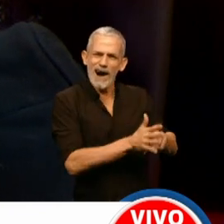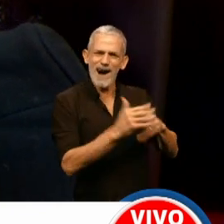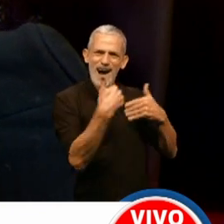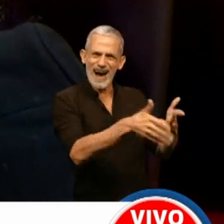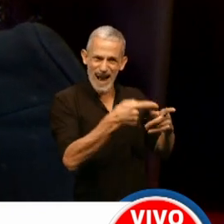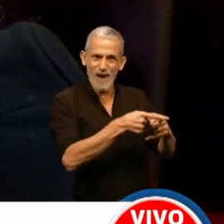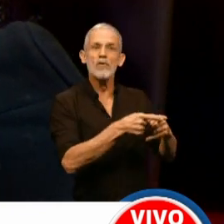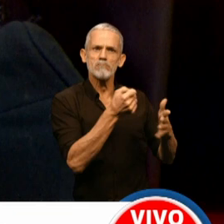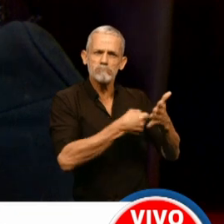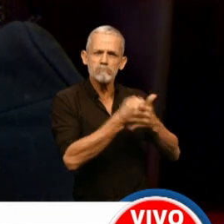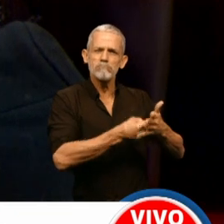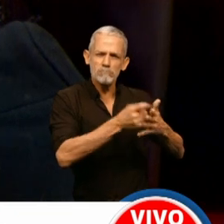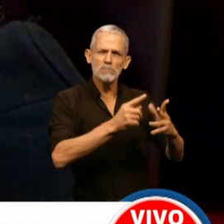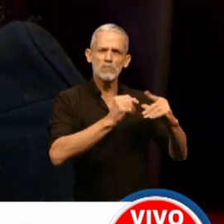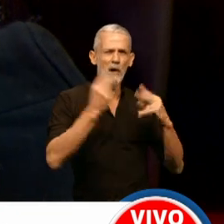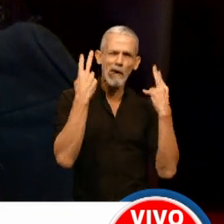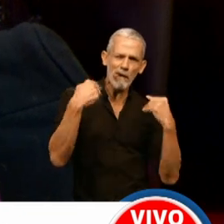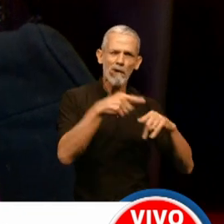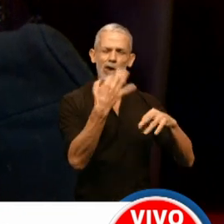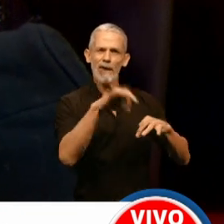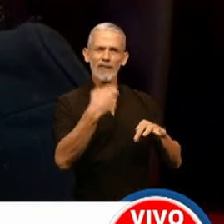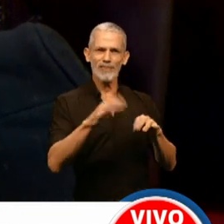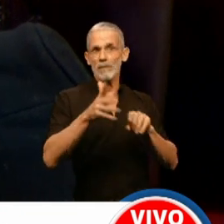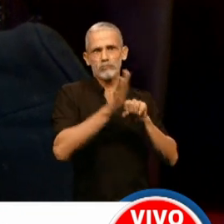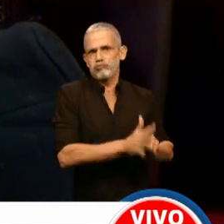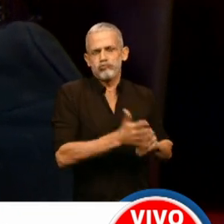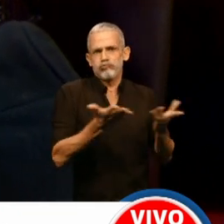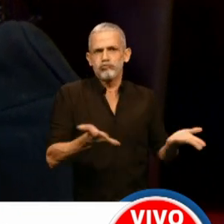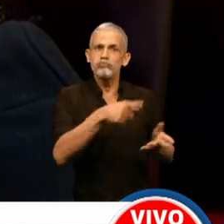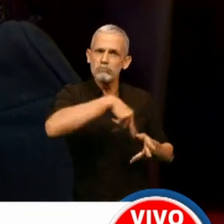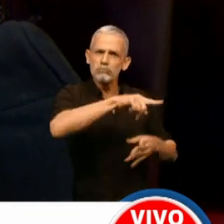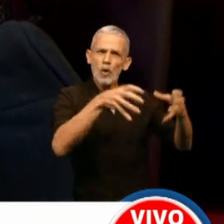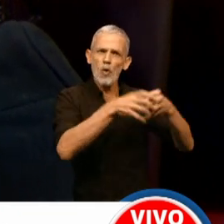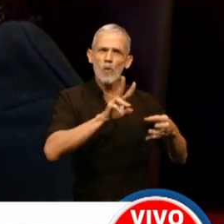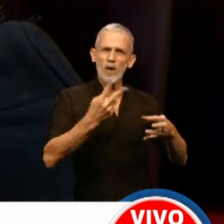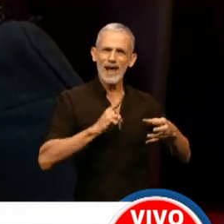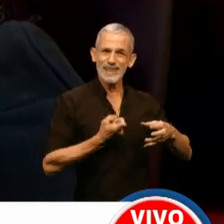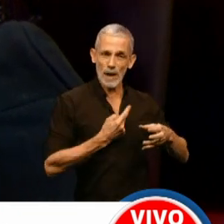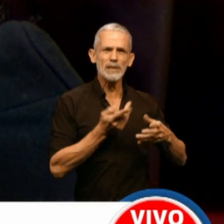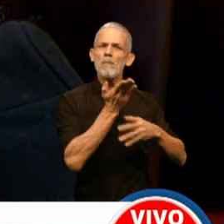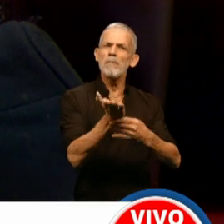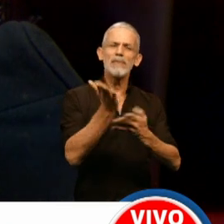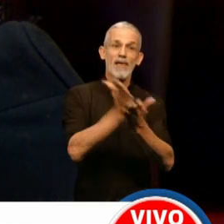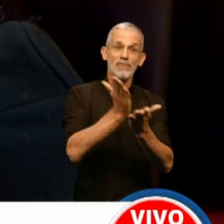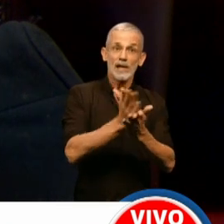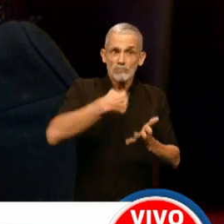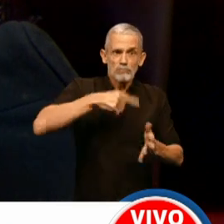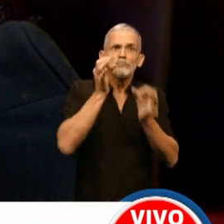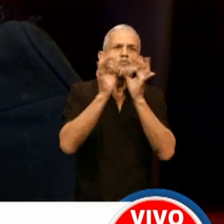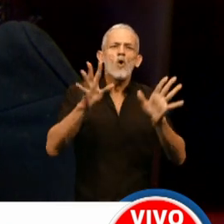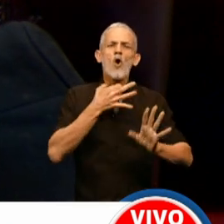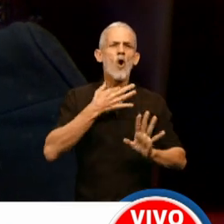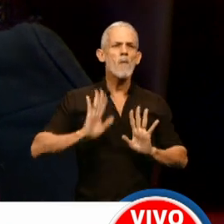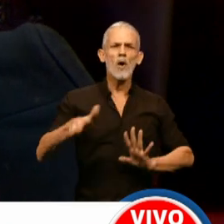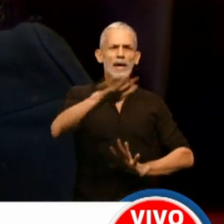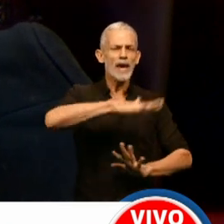márgenes desde abajo sublevadas insurrectas son las que reivindican el derecho a hacer lo que querramos ser son como